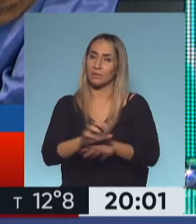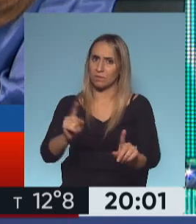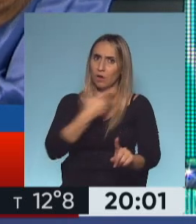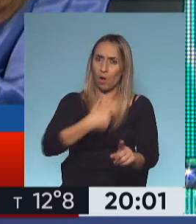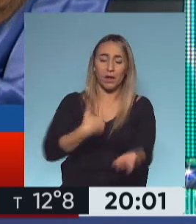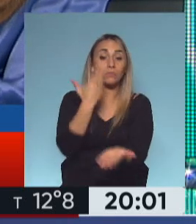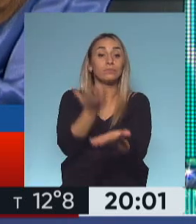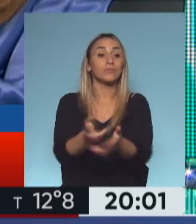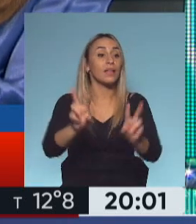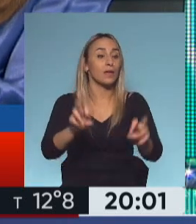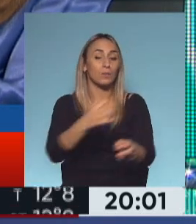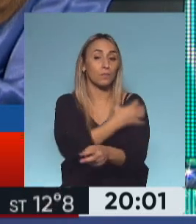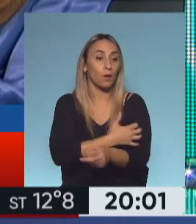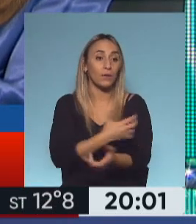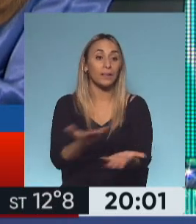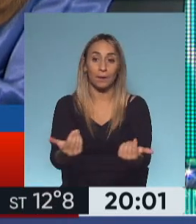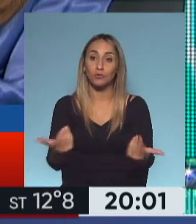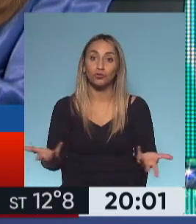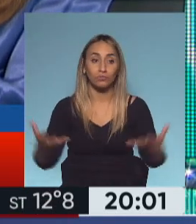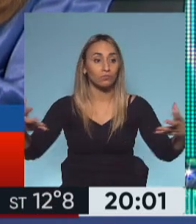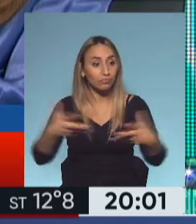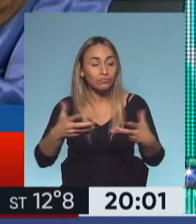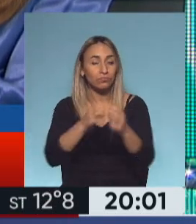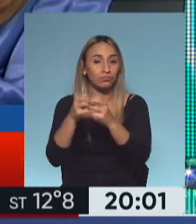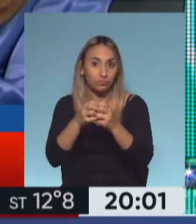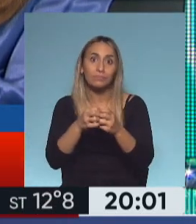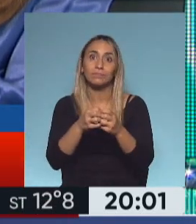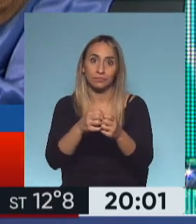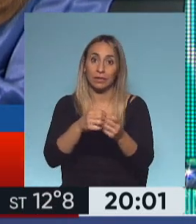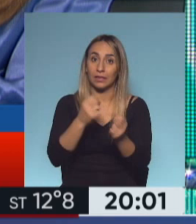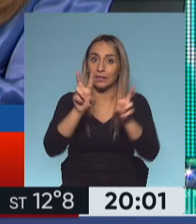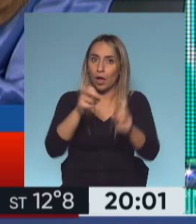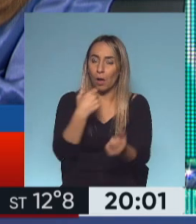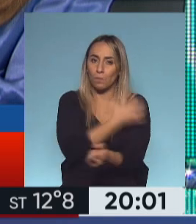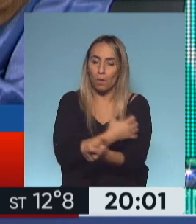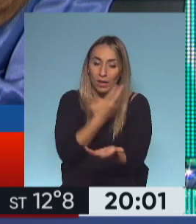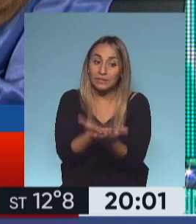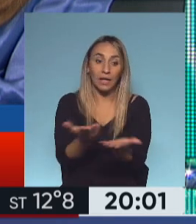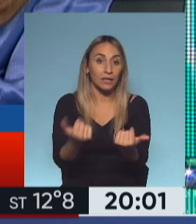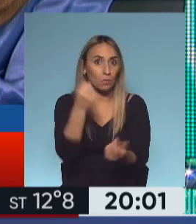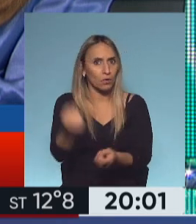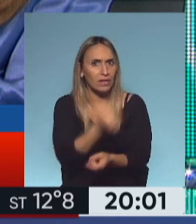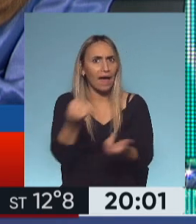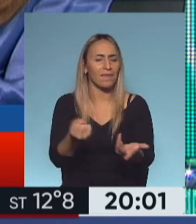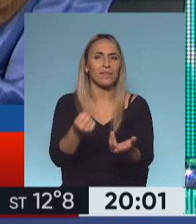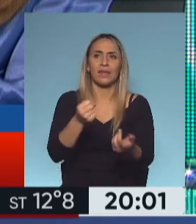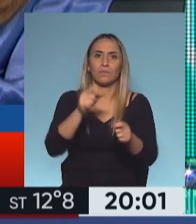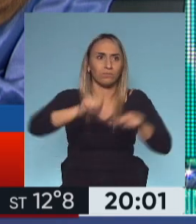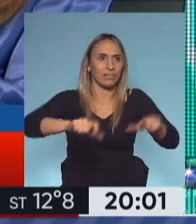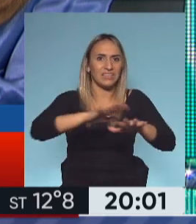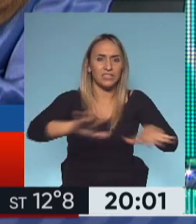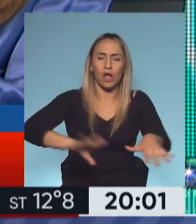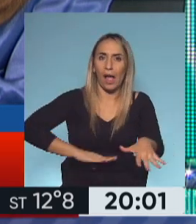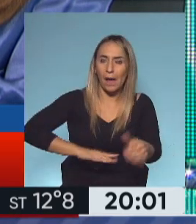sobre la mesa la importancia y la gravedad de lo que estamos viviendo en cuanto a la pobreza y en cuanto a el hambre a la Argentina. ¿Cómo está